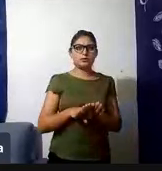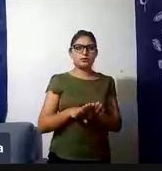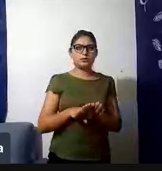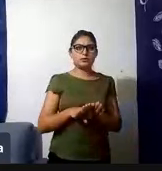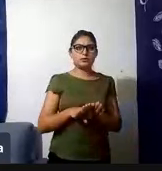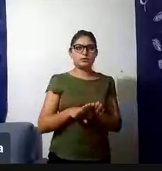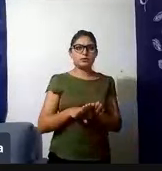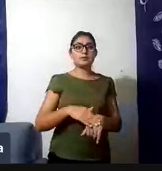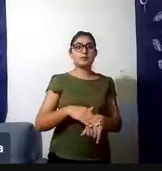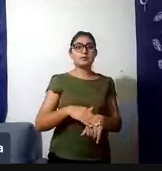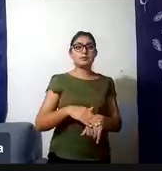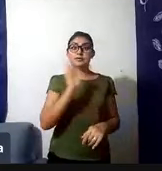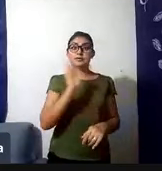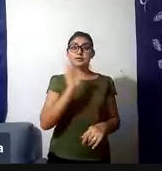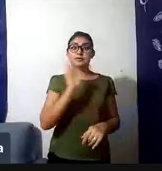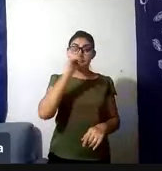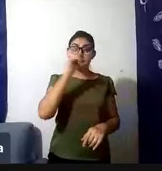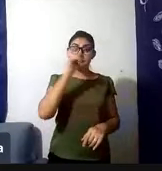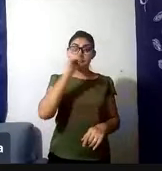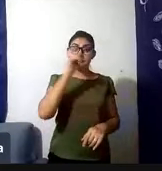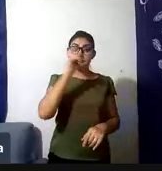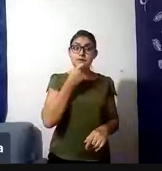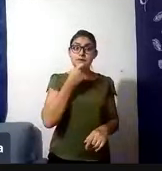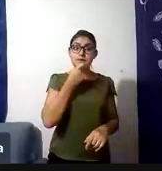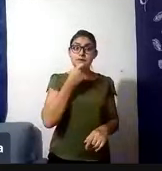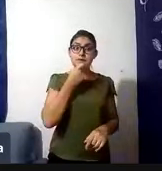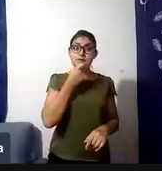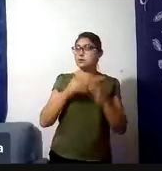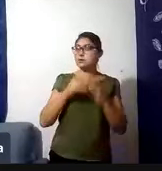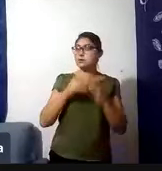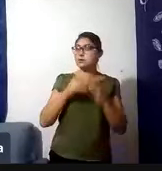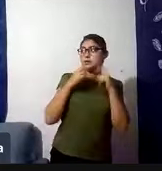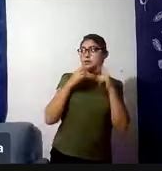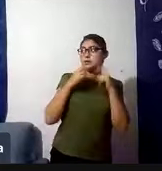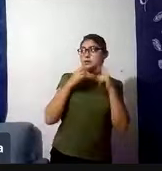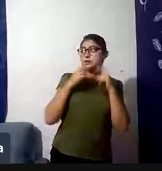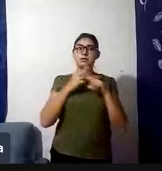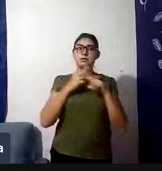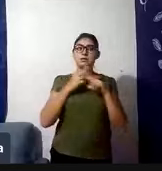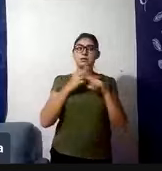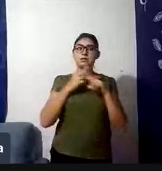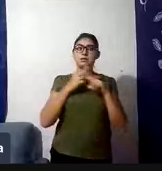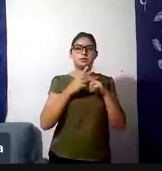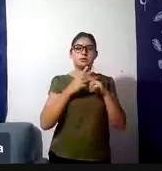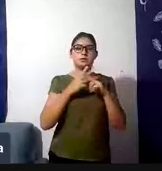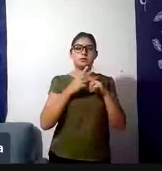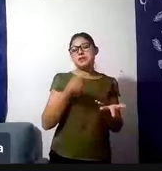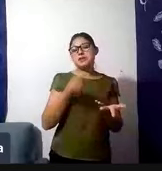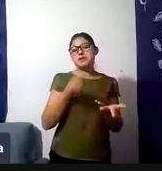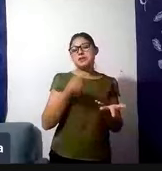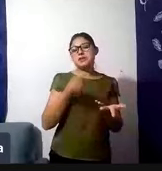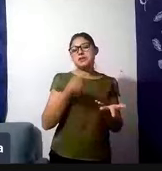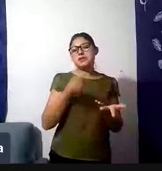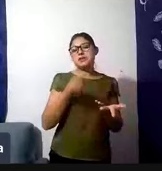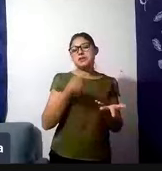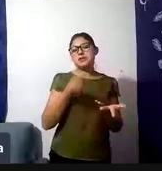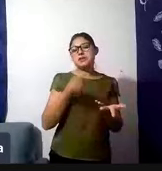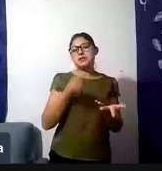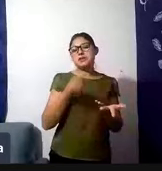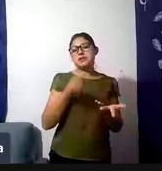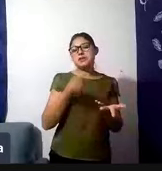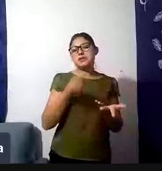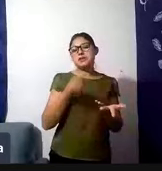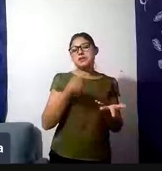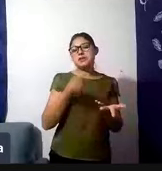niño esté todo el tiempo con sus tapabocas. O sea, creo que no sería muy fácil, ¿no? Porque yo tengo un hijo, ya lo vieron,